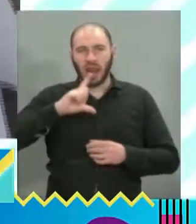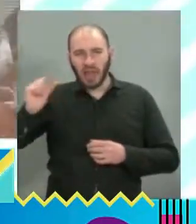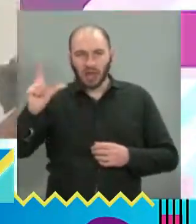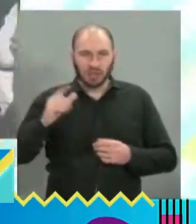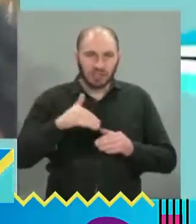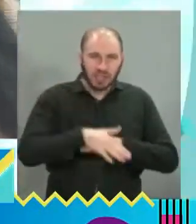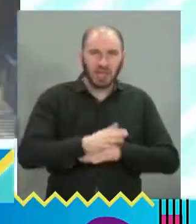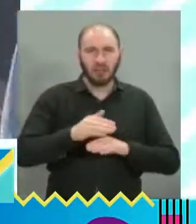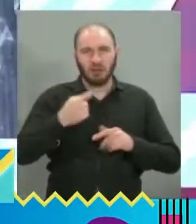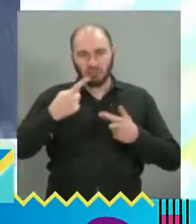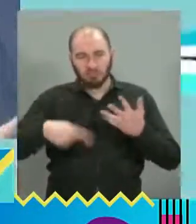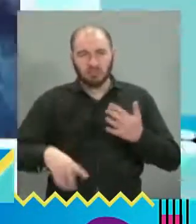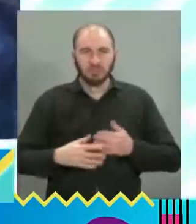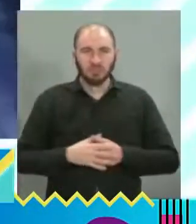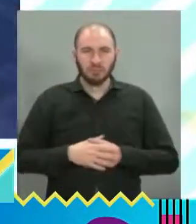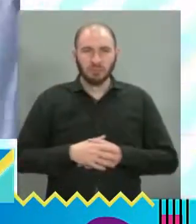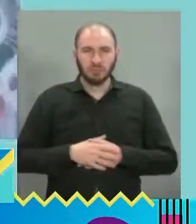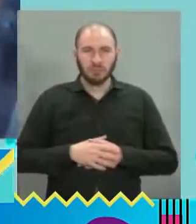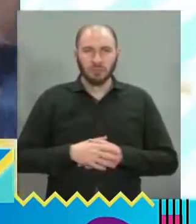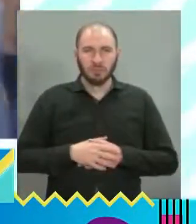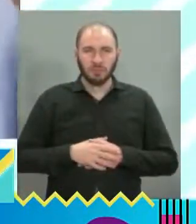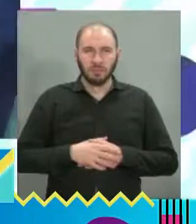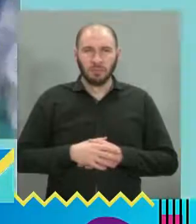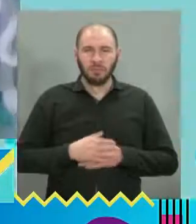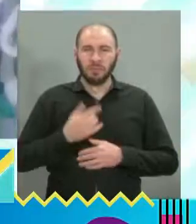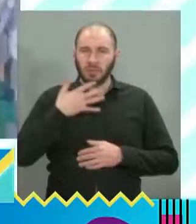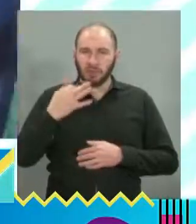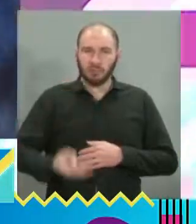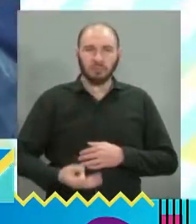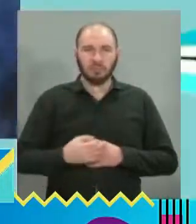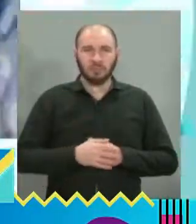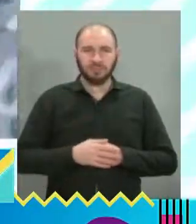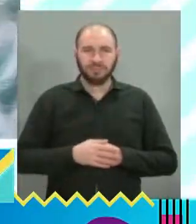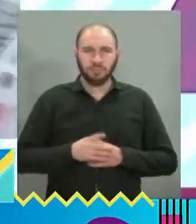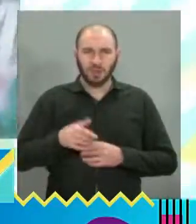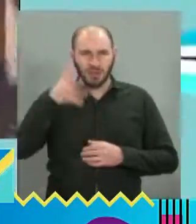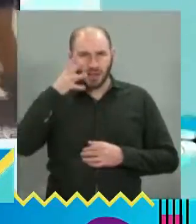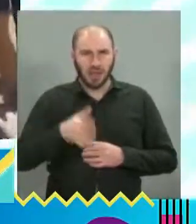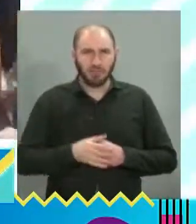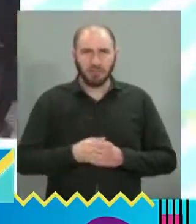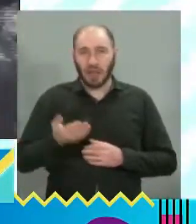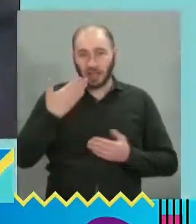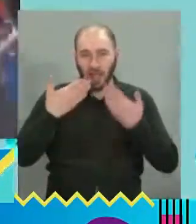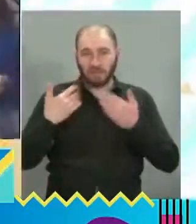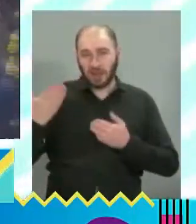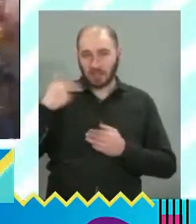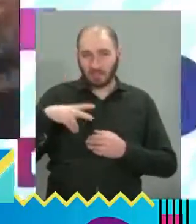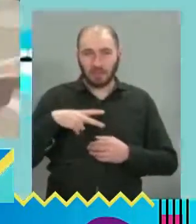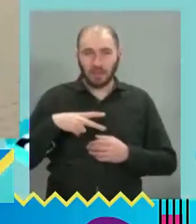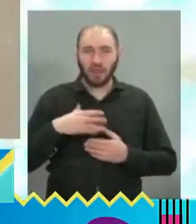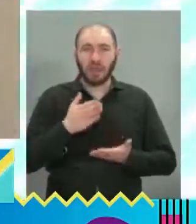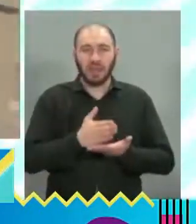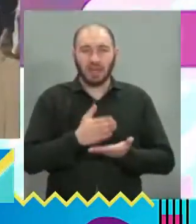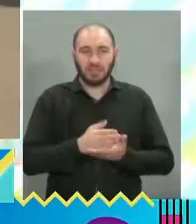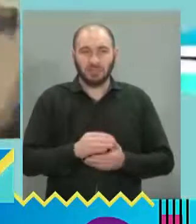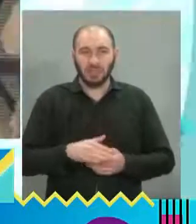alejados, céntricos, no céntricos, sí. Realmente muy grave entendemos nosotros, que un poco lo hablamos recién fuera del aire. Es un